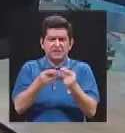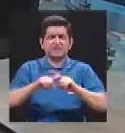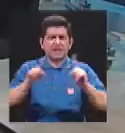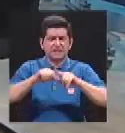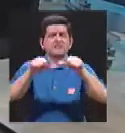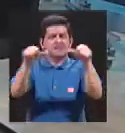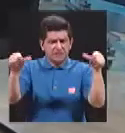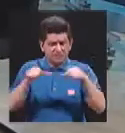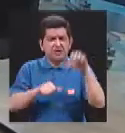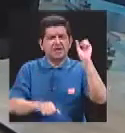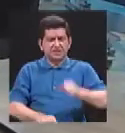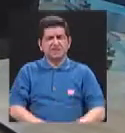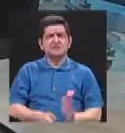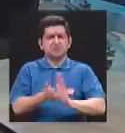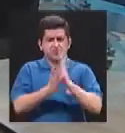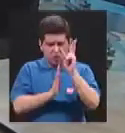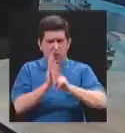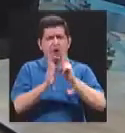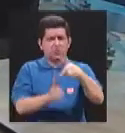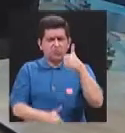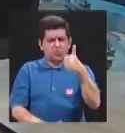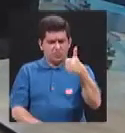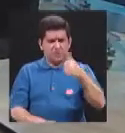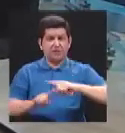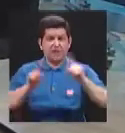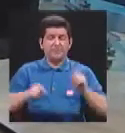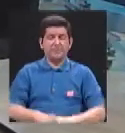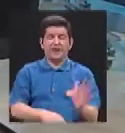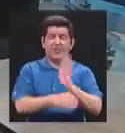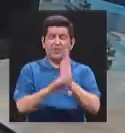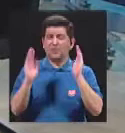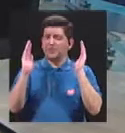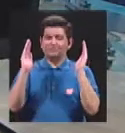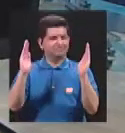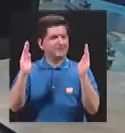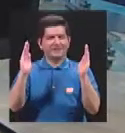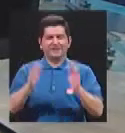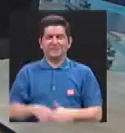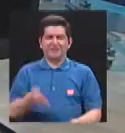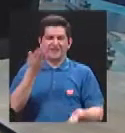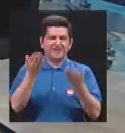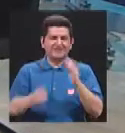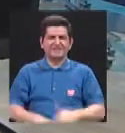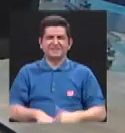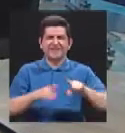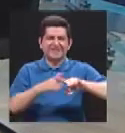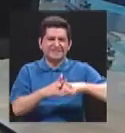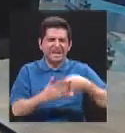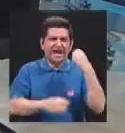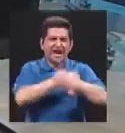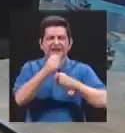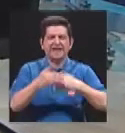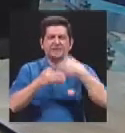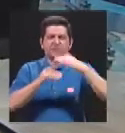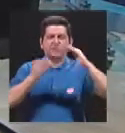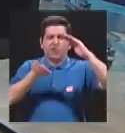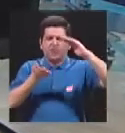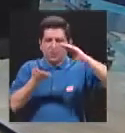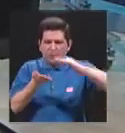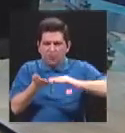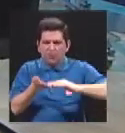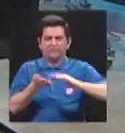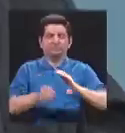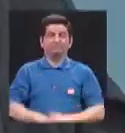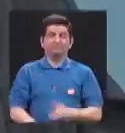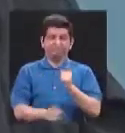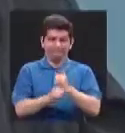muy productivo en muchos aspectos, tal vez en el documental muy productivo, pero en los largometrajes estuvo como al inicio de año y después decayó un poco.